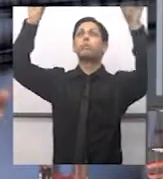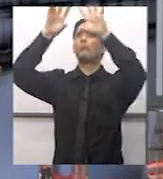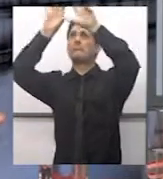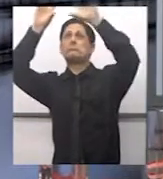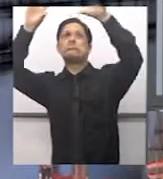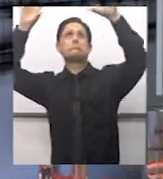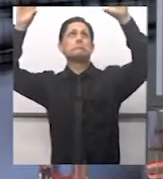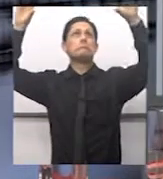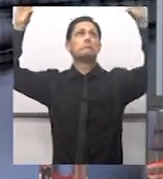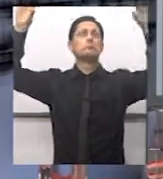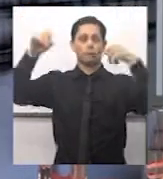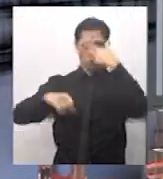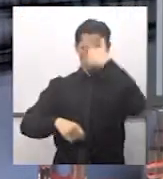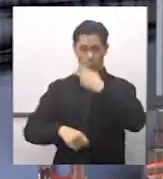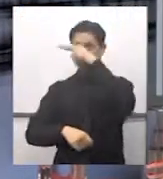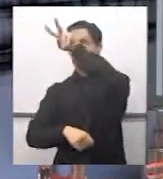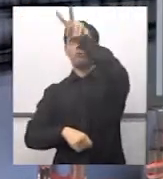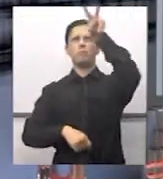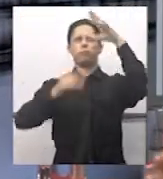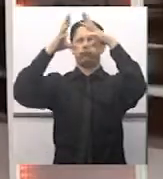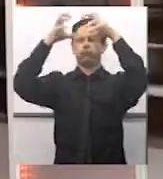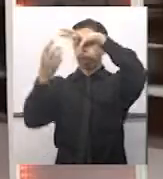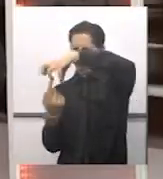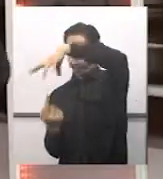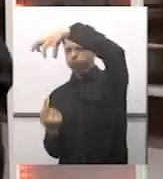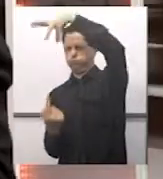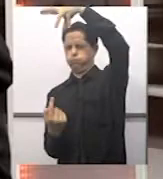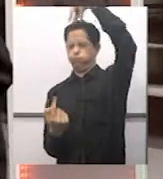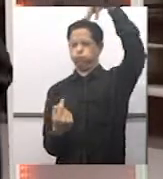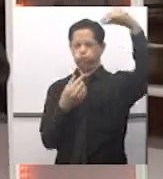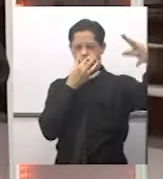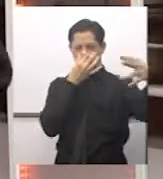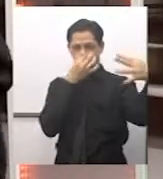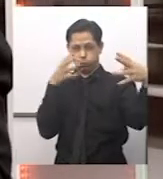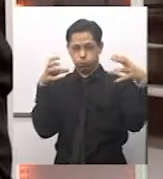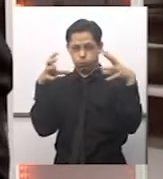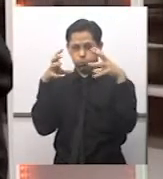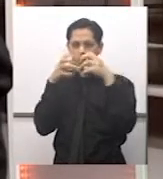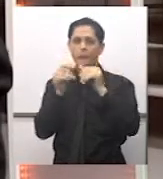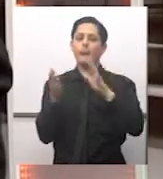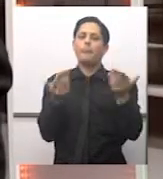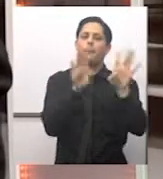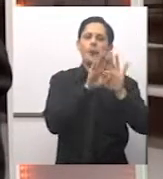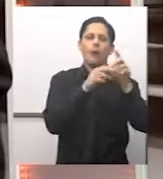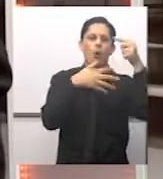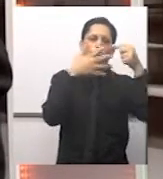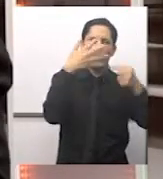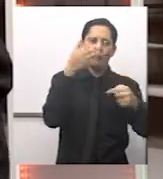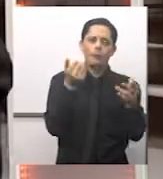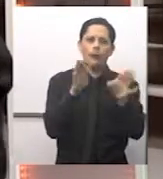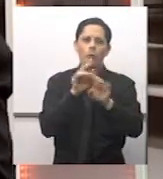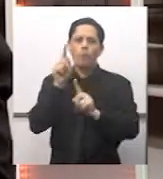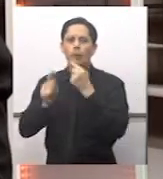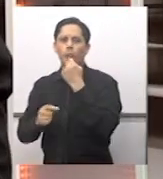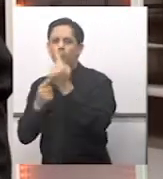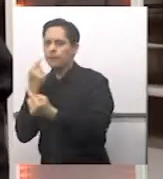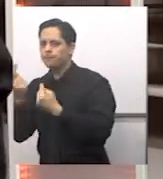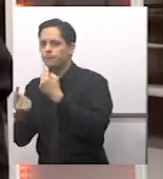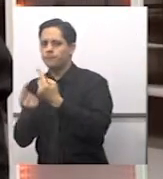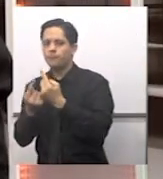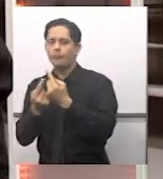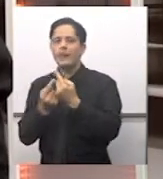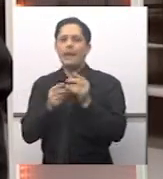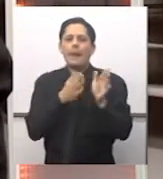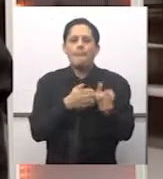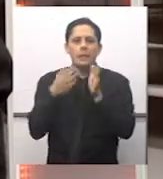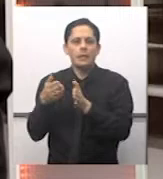de que habían emanaciones muy potentes en ella. Perfecto, intendente. Como para ir cerrando este punto, porque nos quedan varios todavía por tratar, las medidas que se tomaron, que se